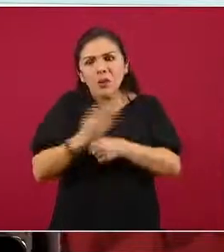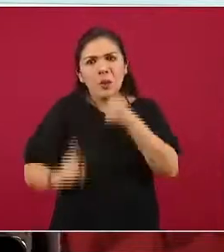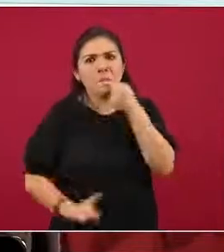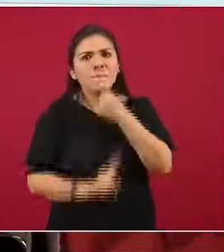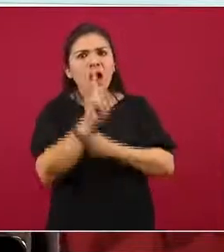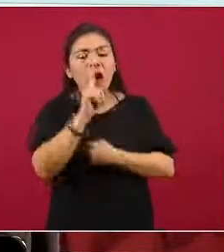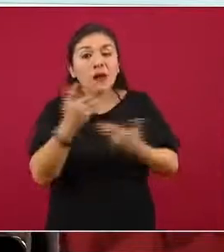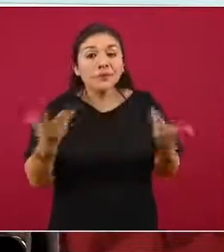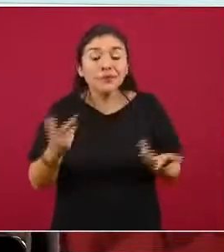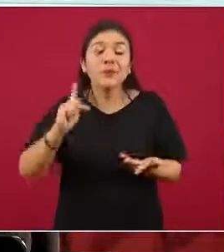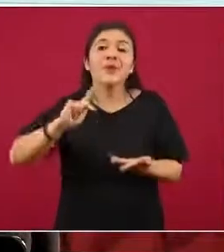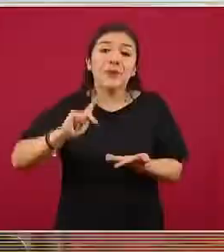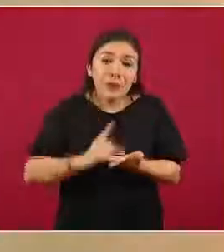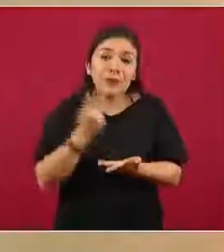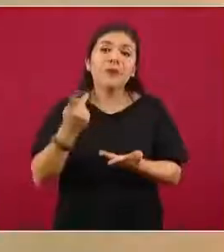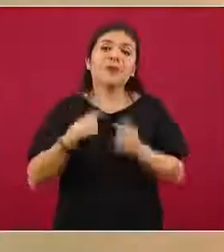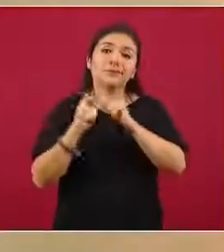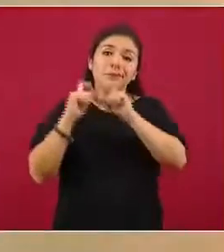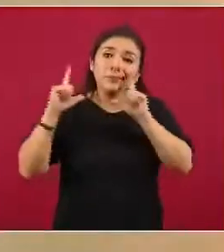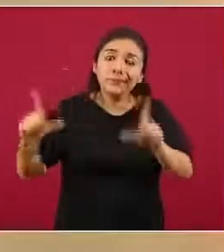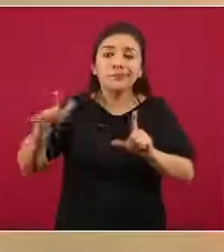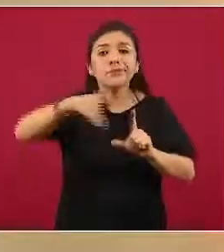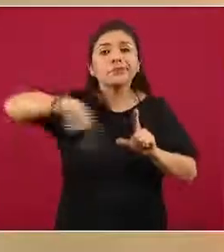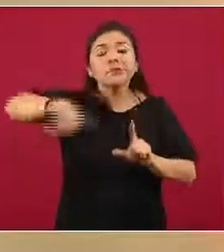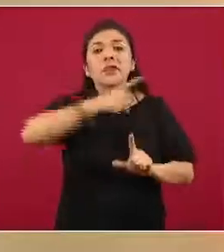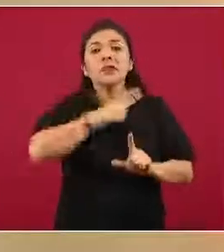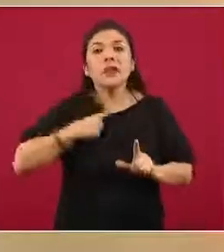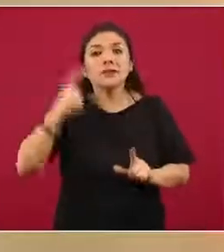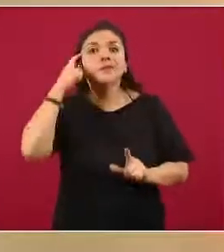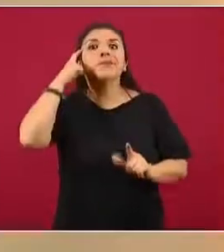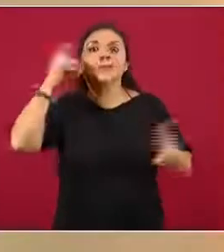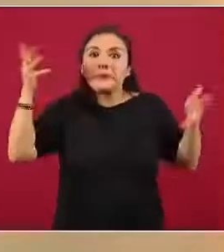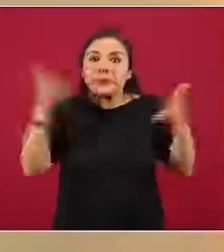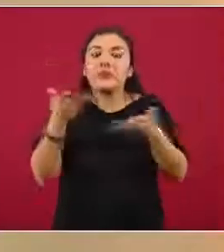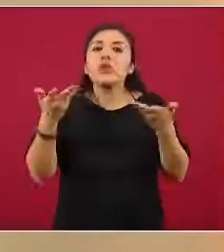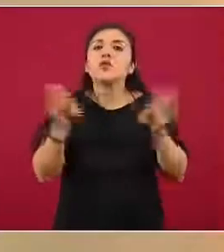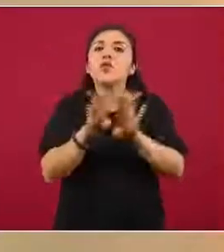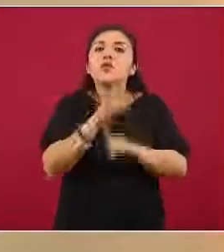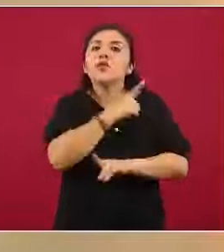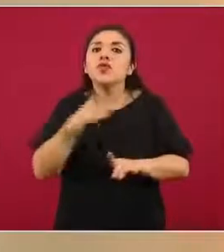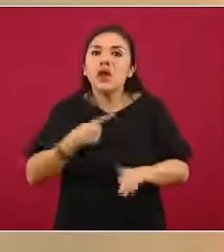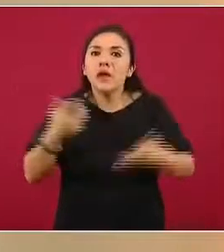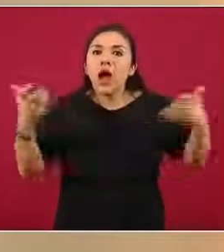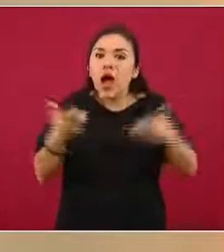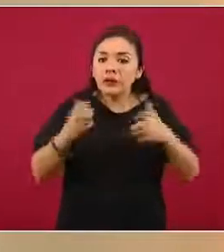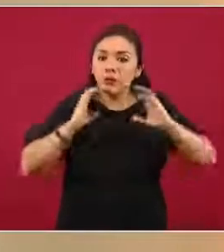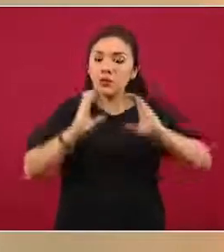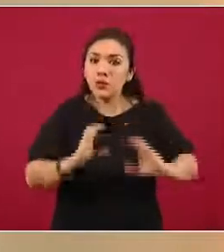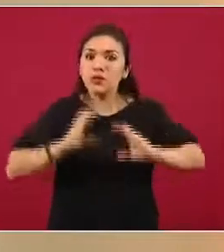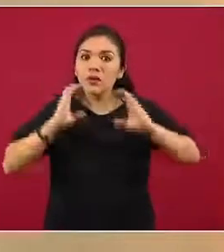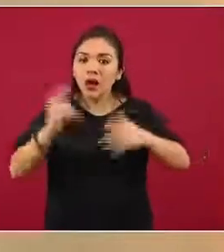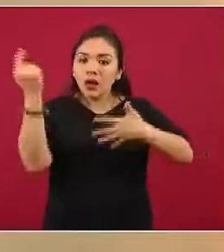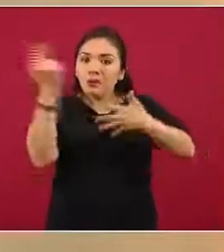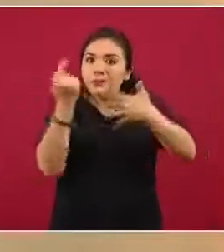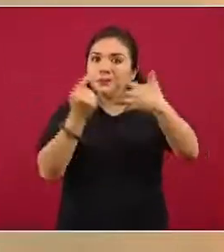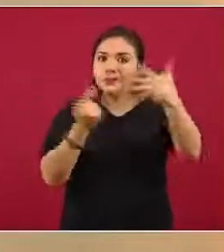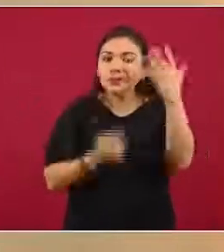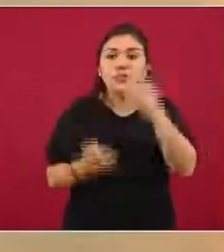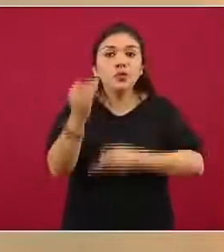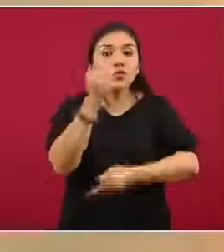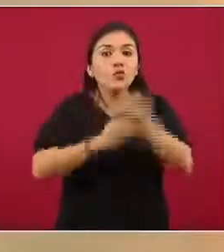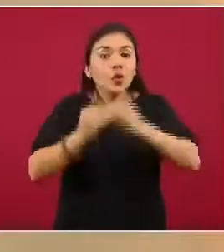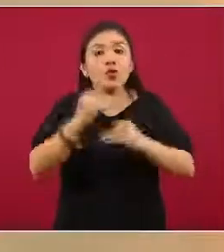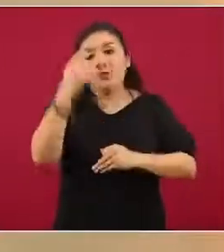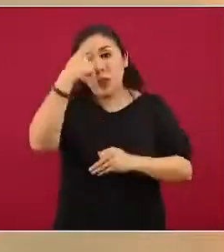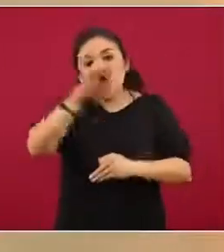país, nuevamente hay que ponerla en el contexto para recordar las medidas que tenemos que realizar todas y todos